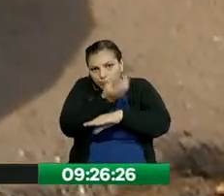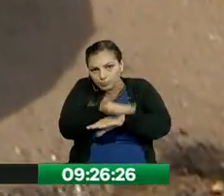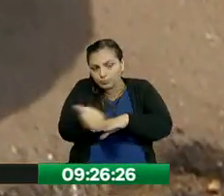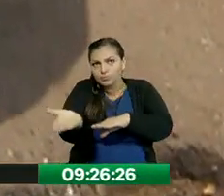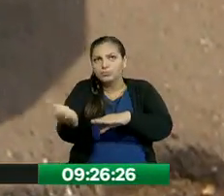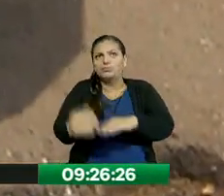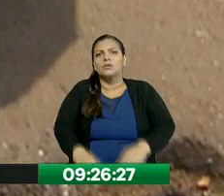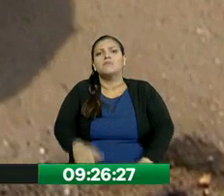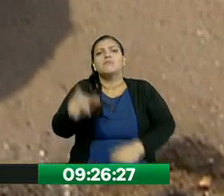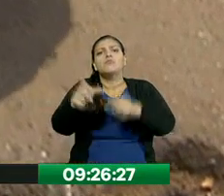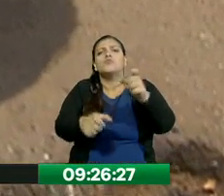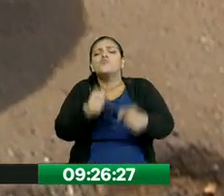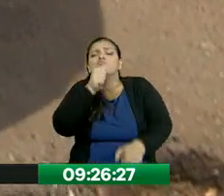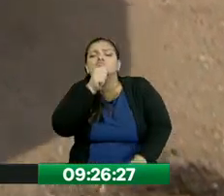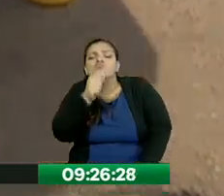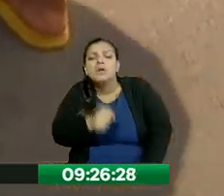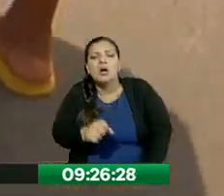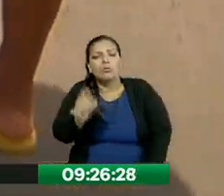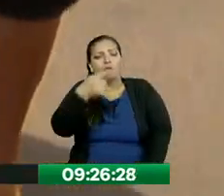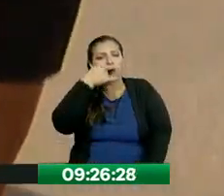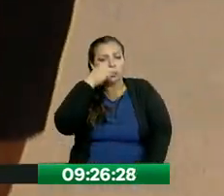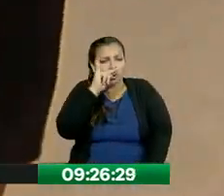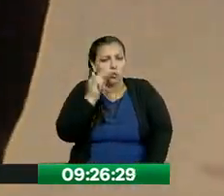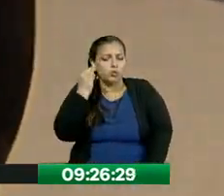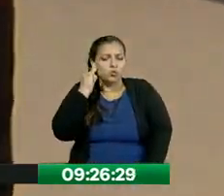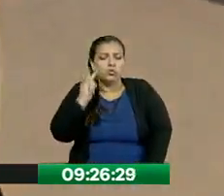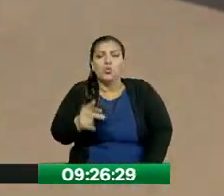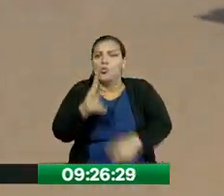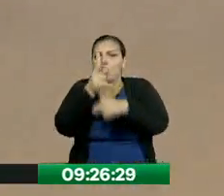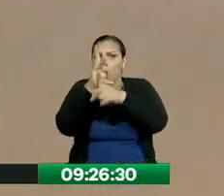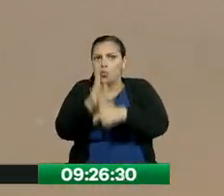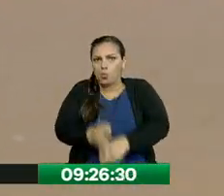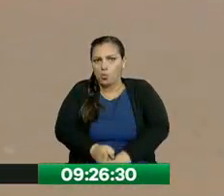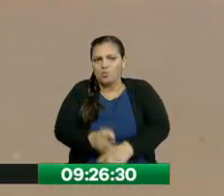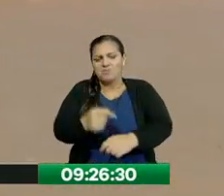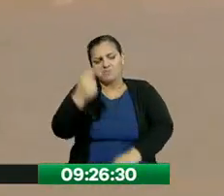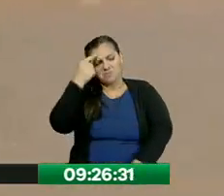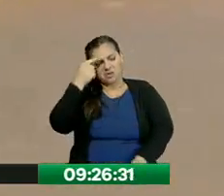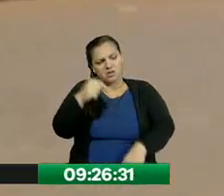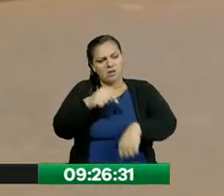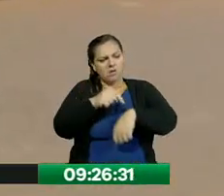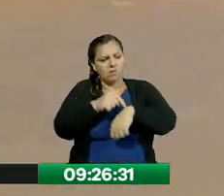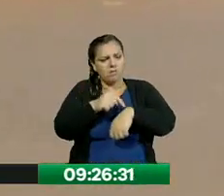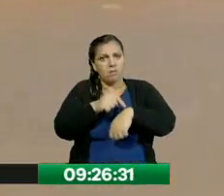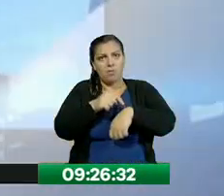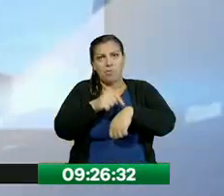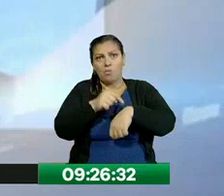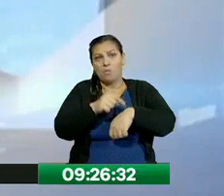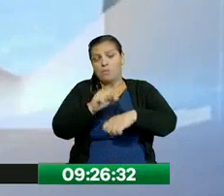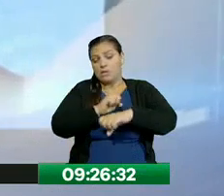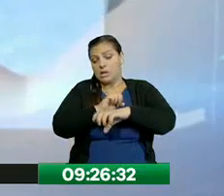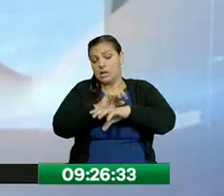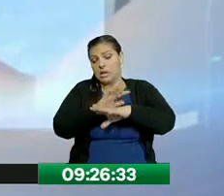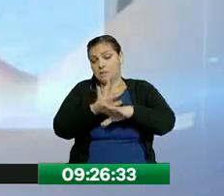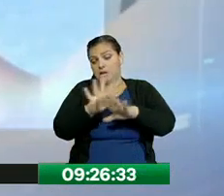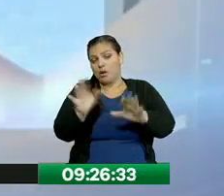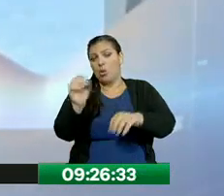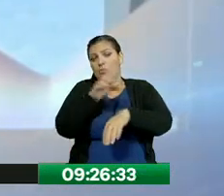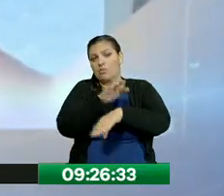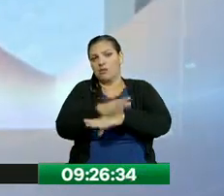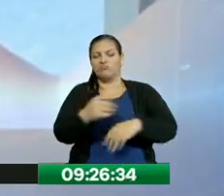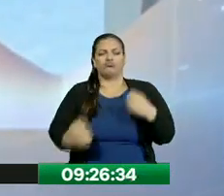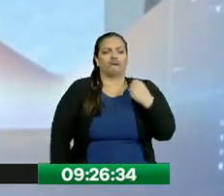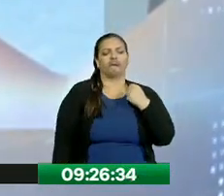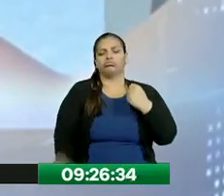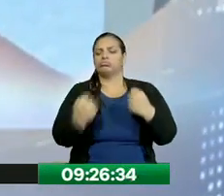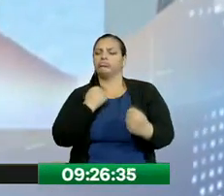especialmente de los adultos mayores, niños y no realizar actividad física en las horas centrales del día. Recuerde proteger su piel